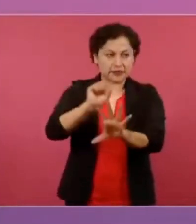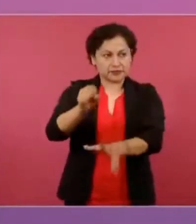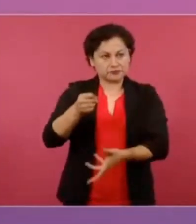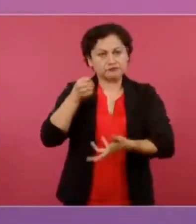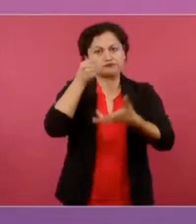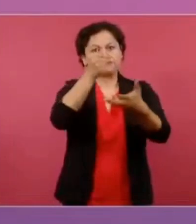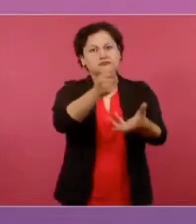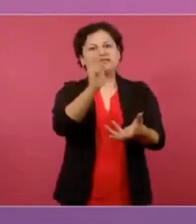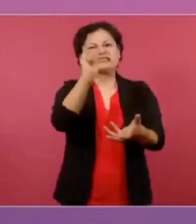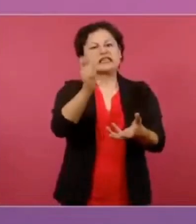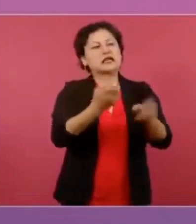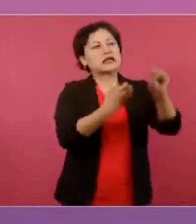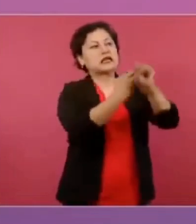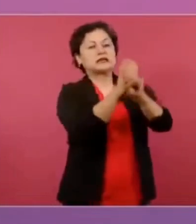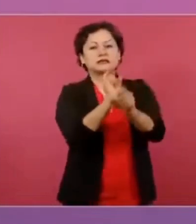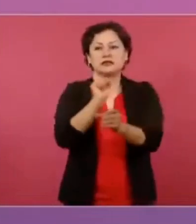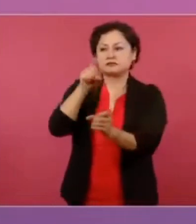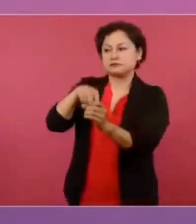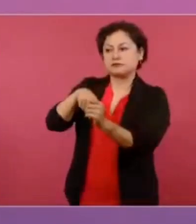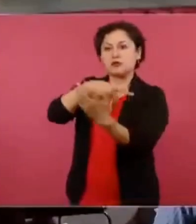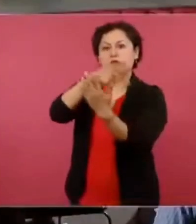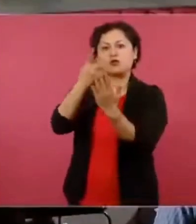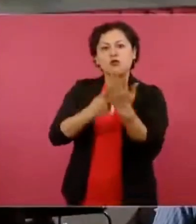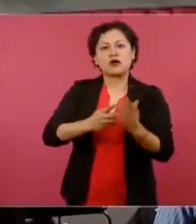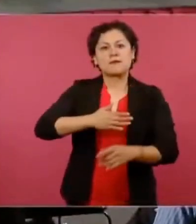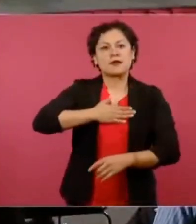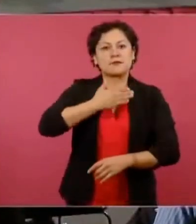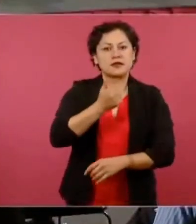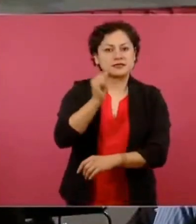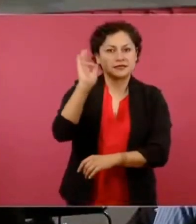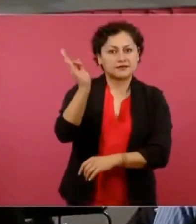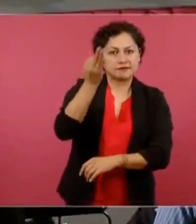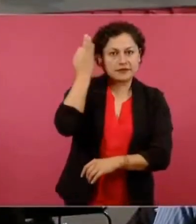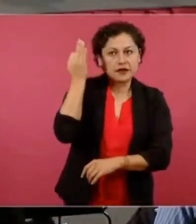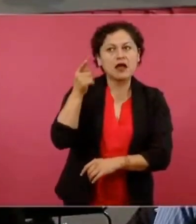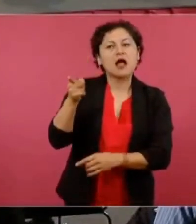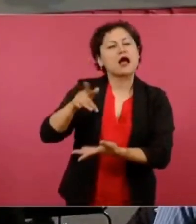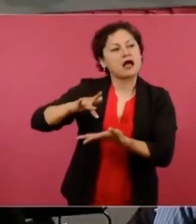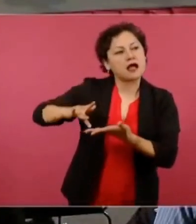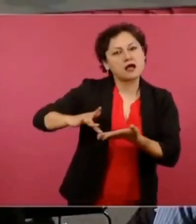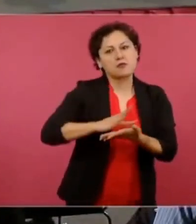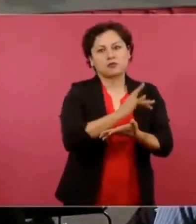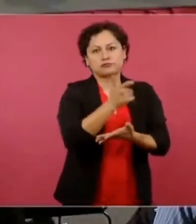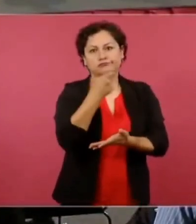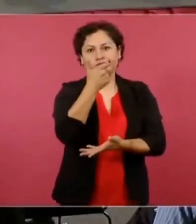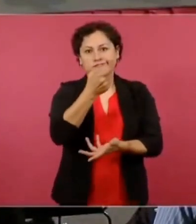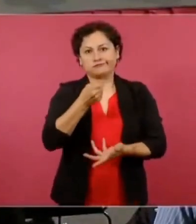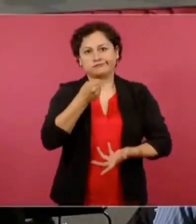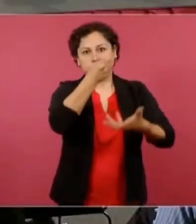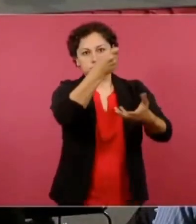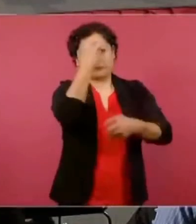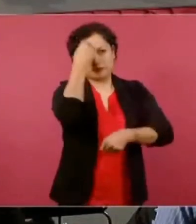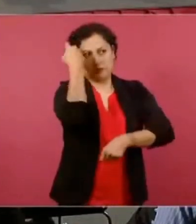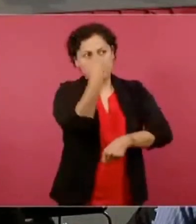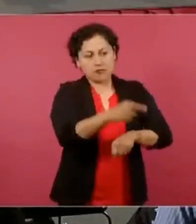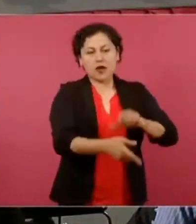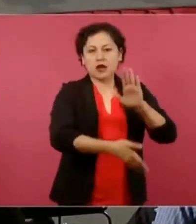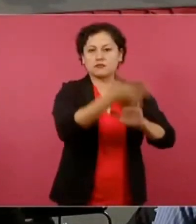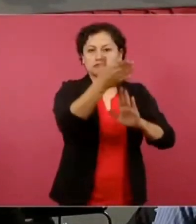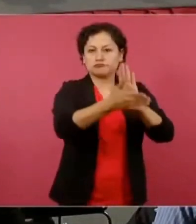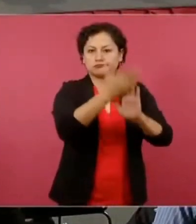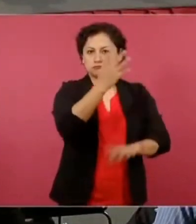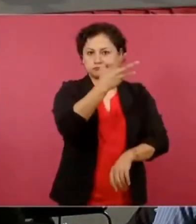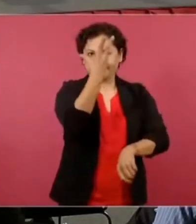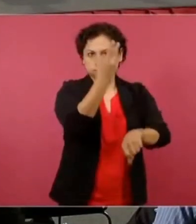pasaron a IMSS Bienestar y eso permitió acceder a recursos del Fondo de Salud para el Bienestar que destinaron a la conclusión de